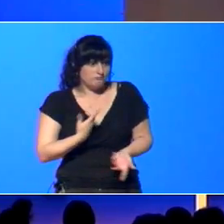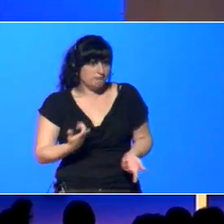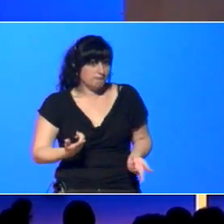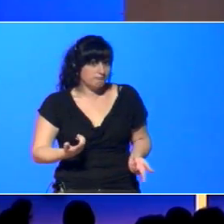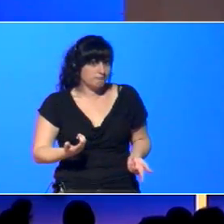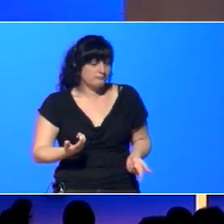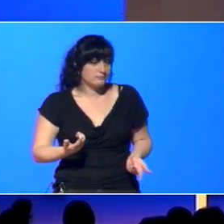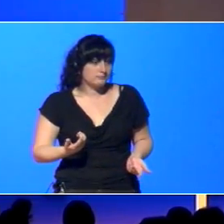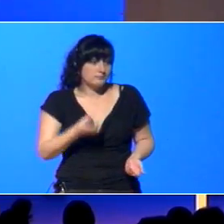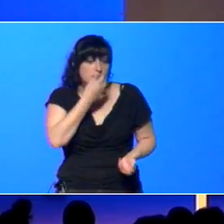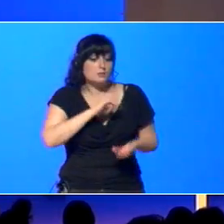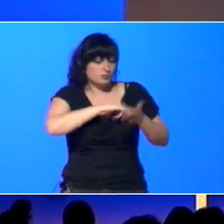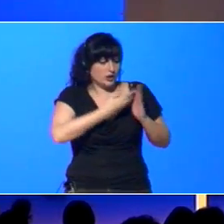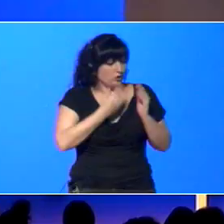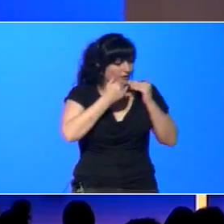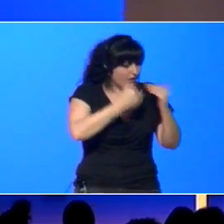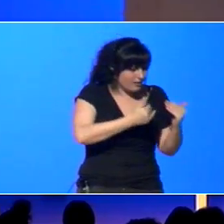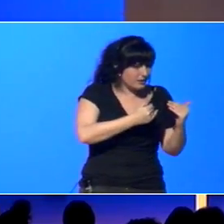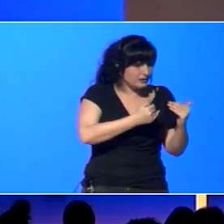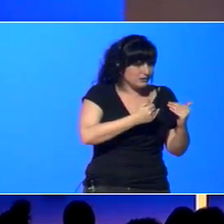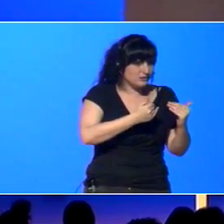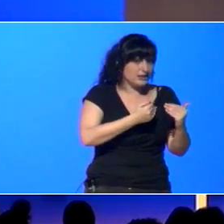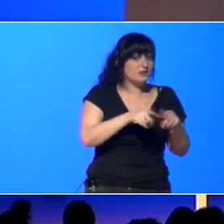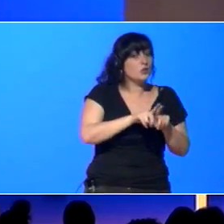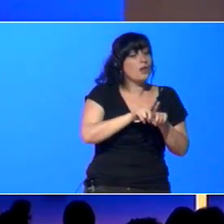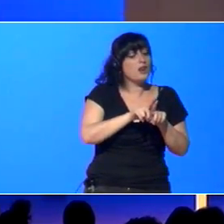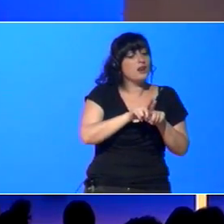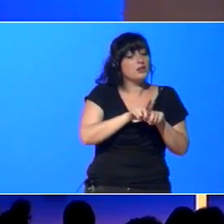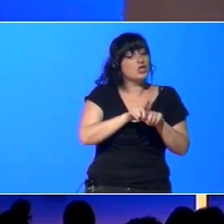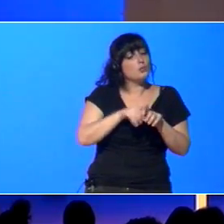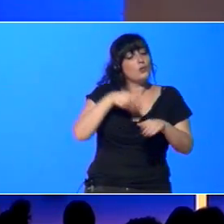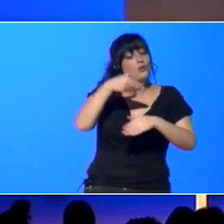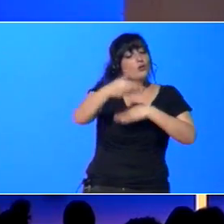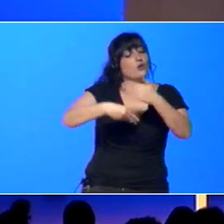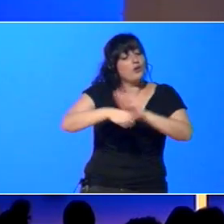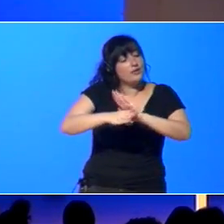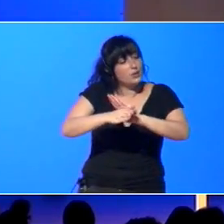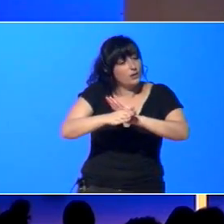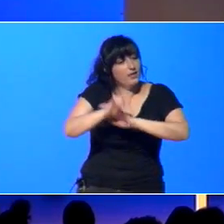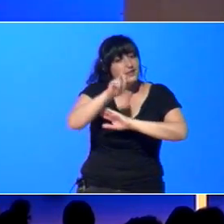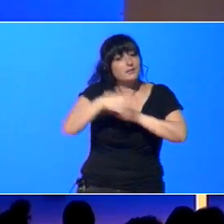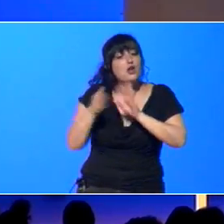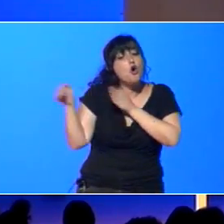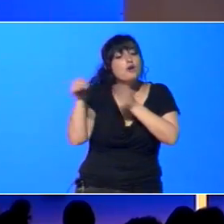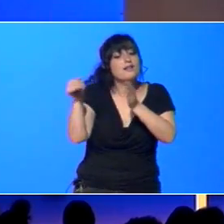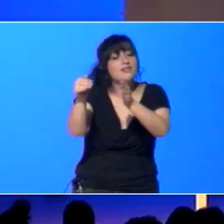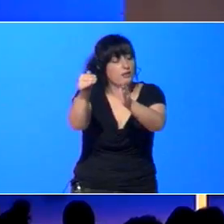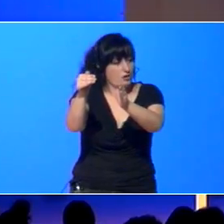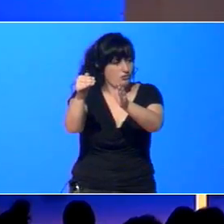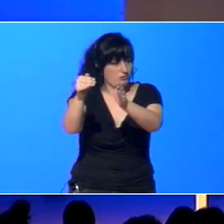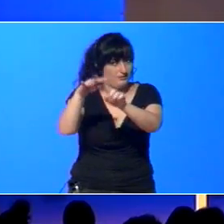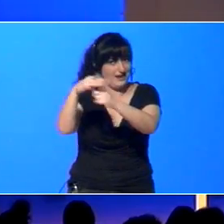pues desde este proyecto es dar una continuidad, una orientación a los casos. Nosotros decimos, bueno,